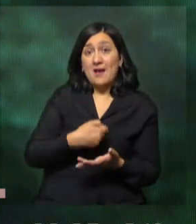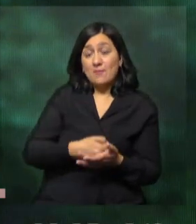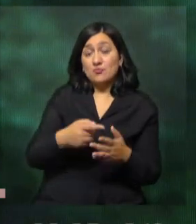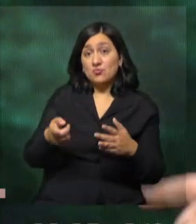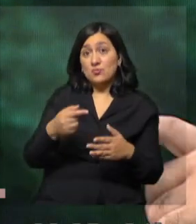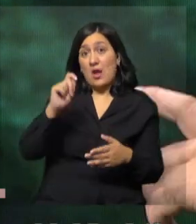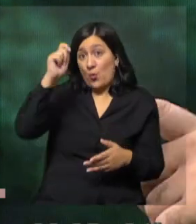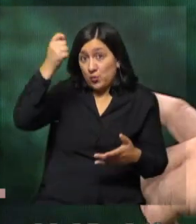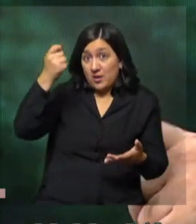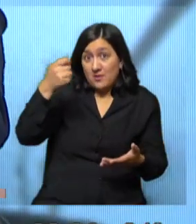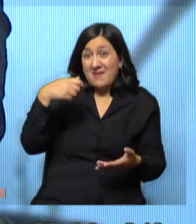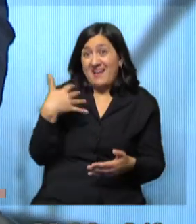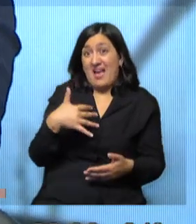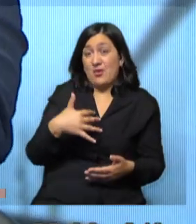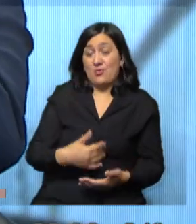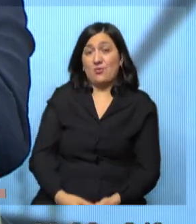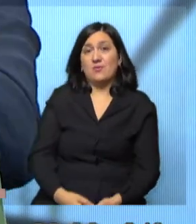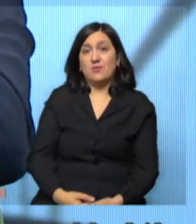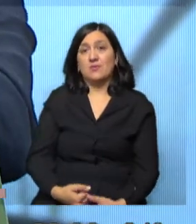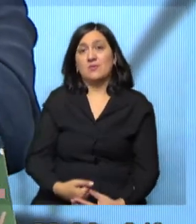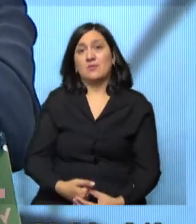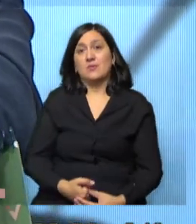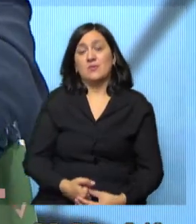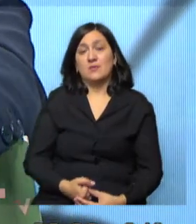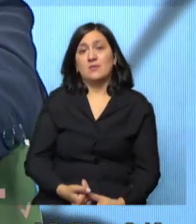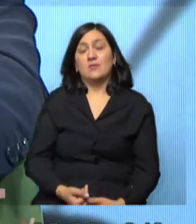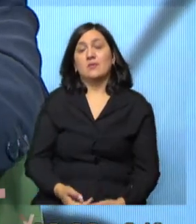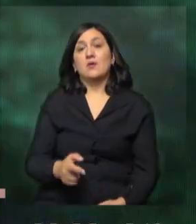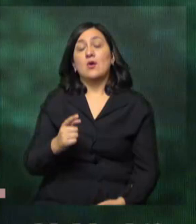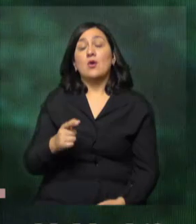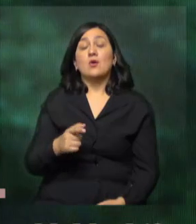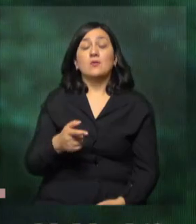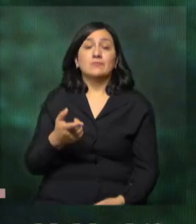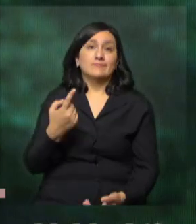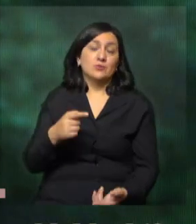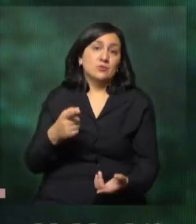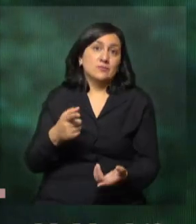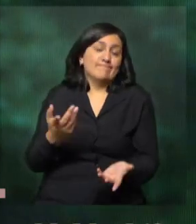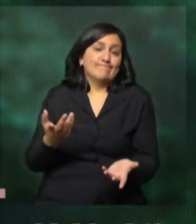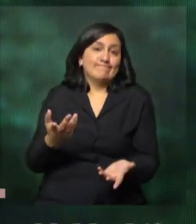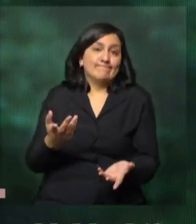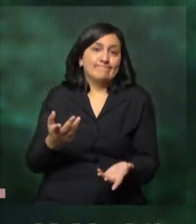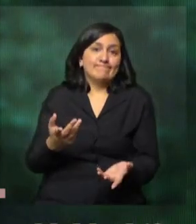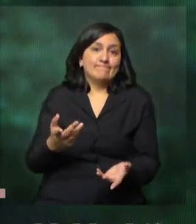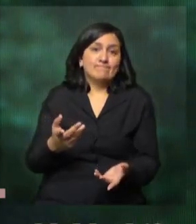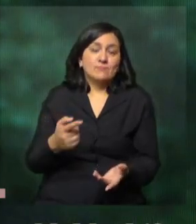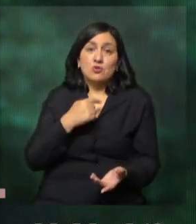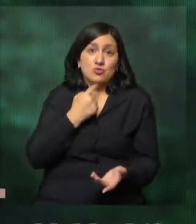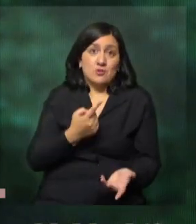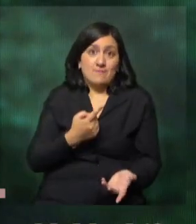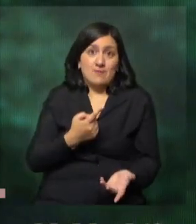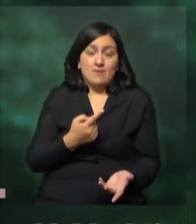que UTE pone la mesa y la bebida la ponen ellos también. Exacto. Y se lo comen otros. La UTE